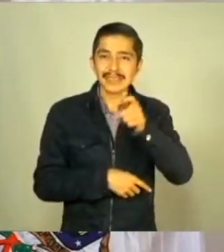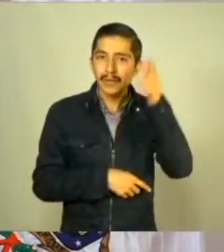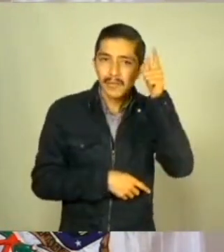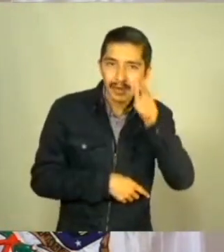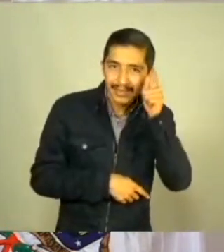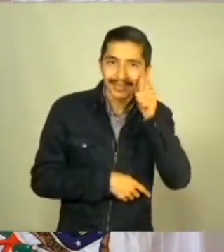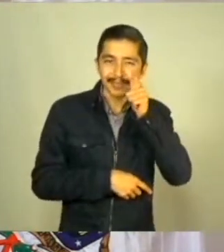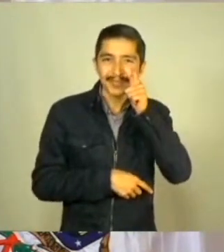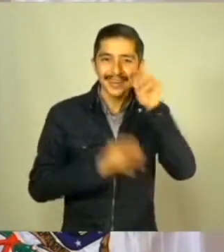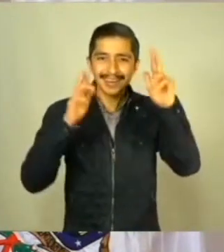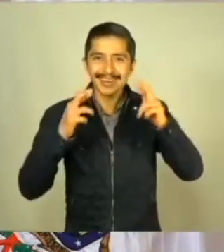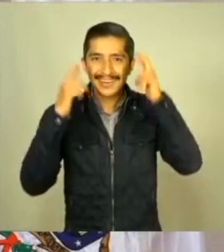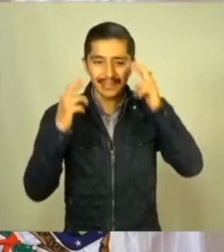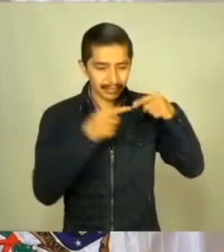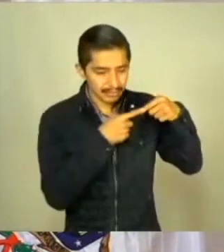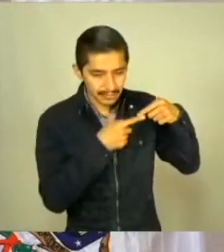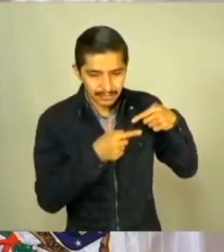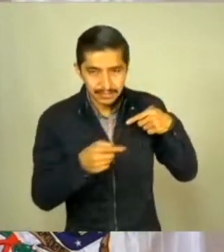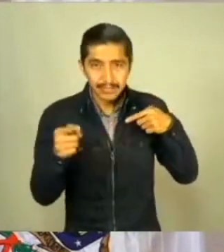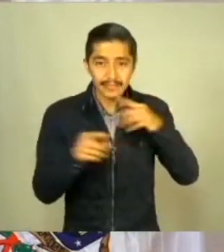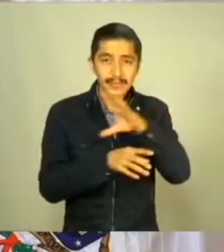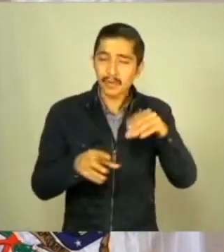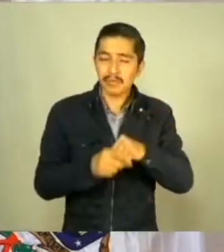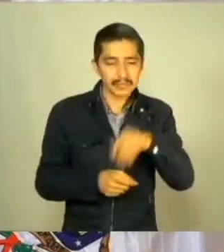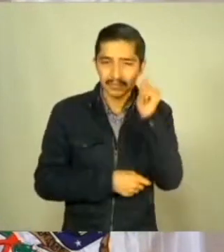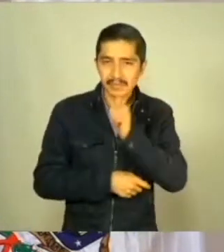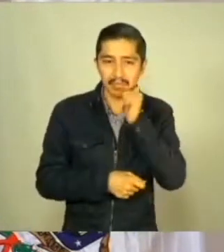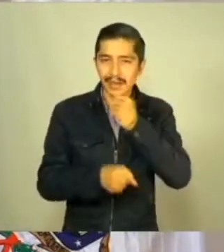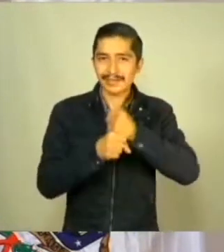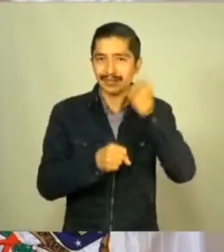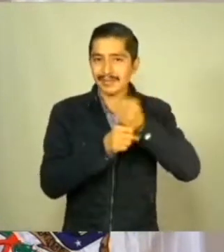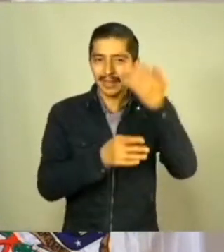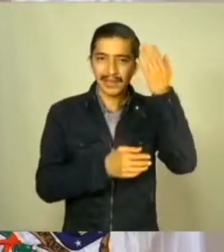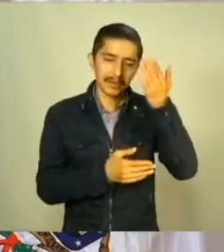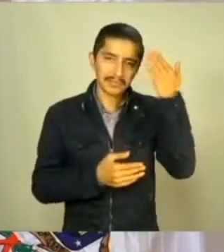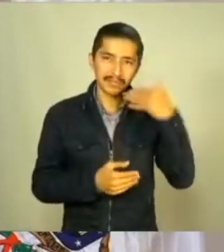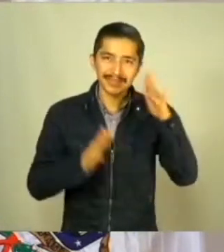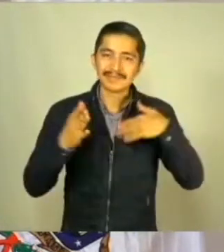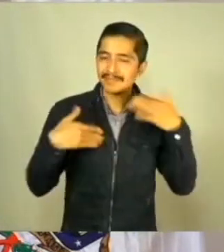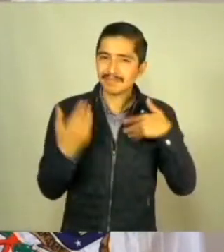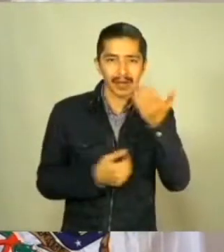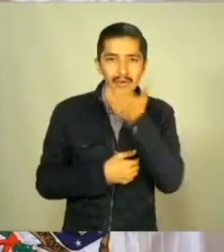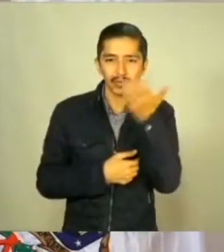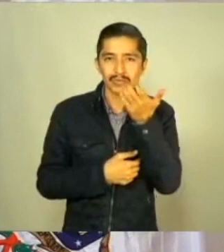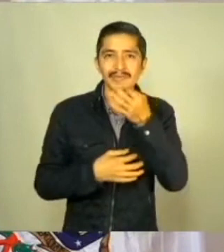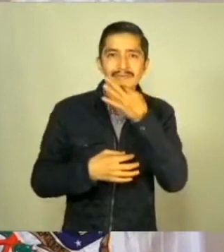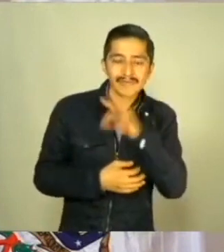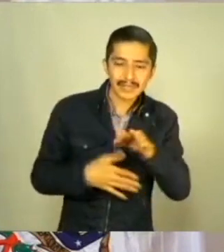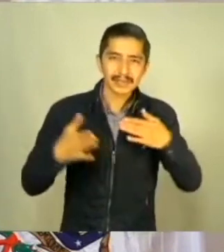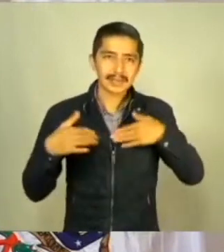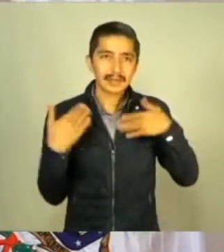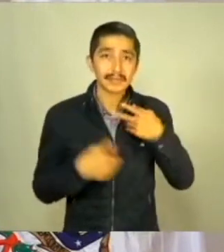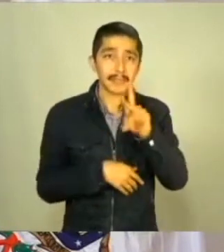todo es o has ido mucha fiesta mucho ambiente cosa que